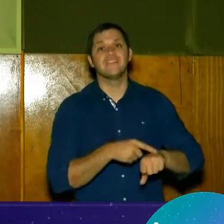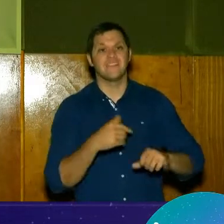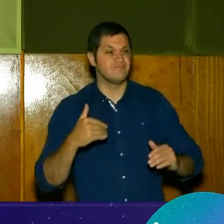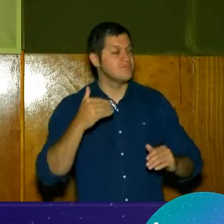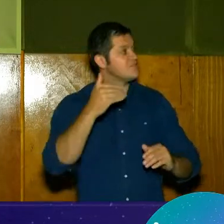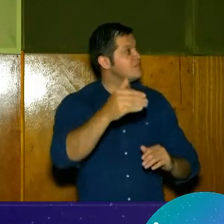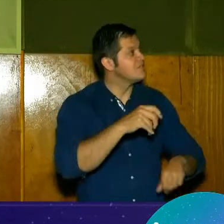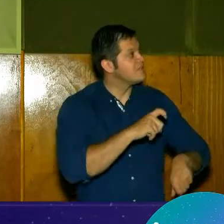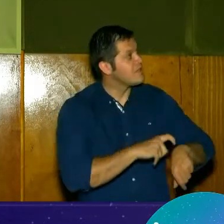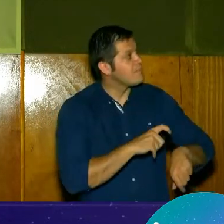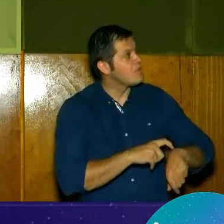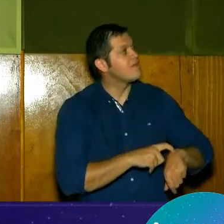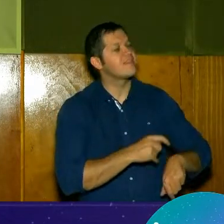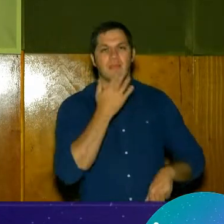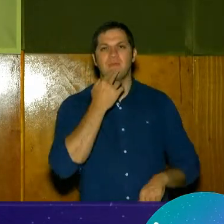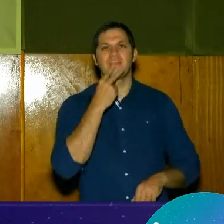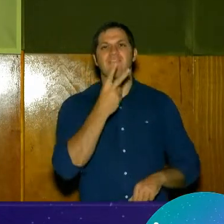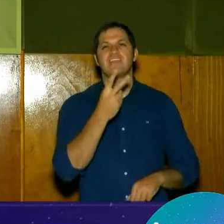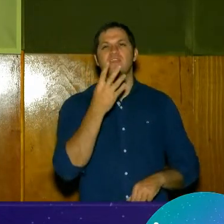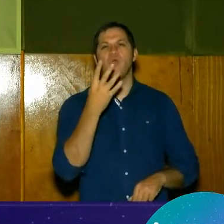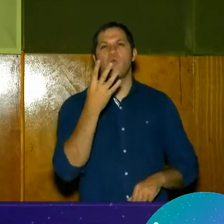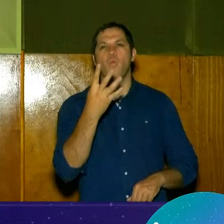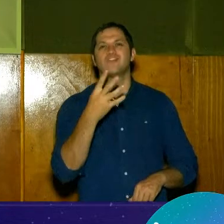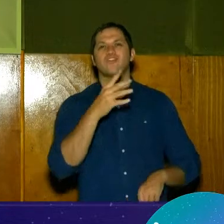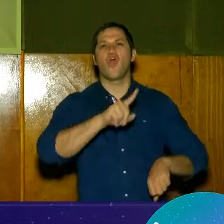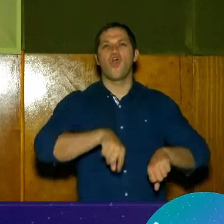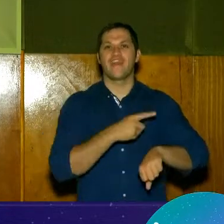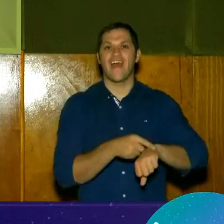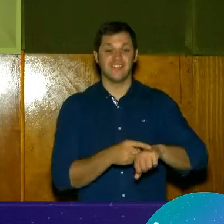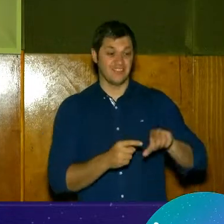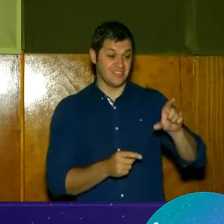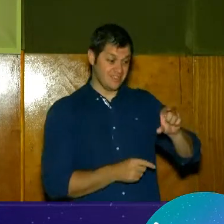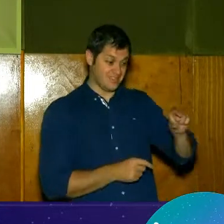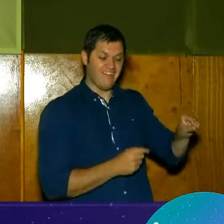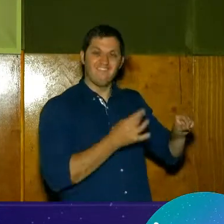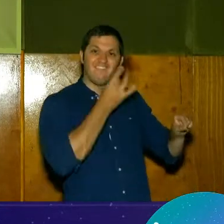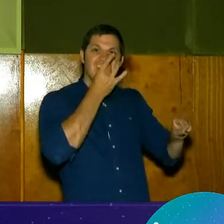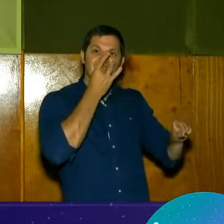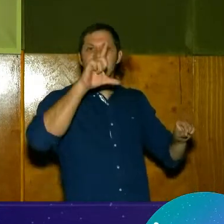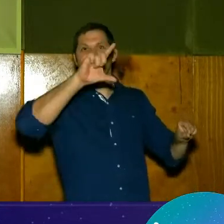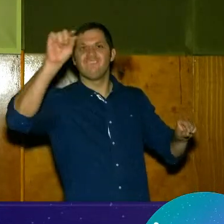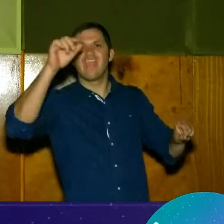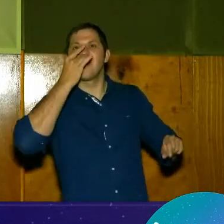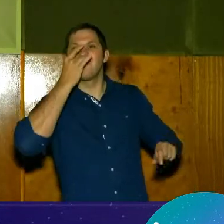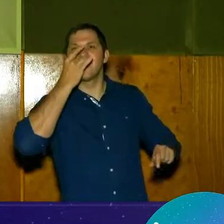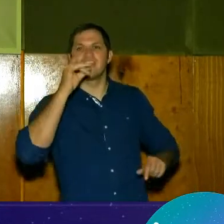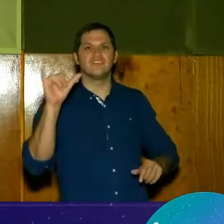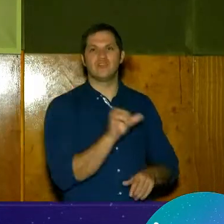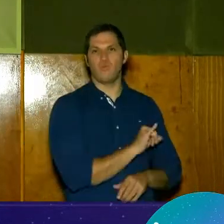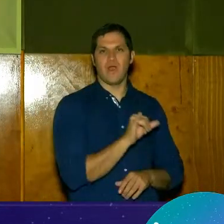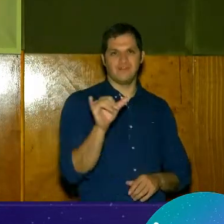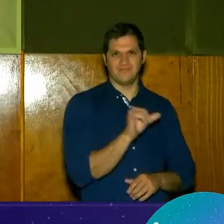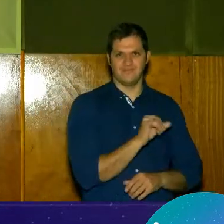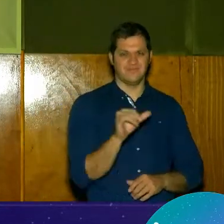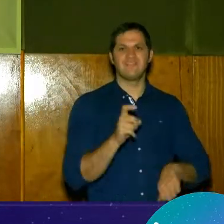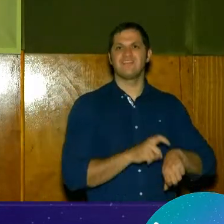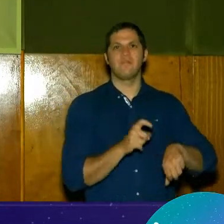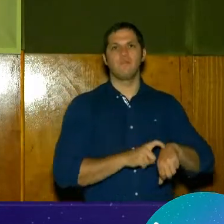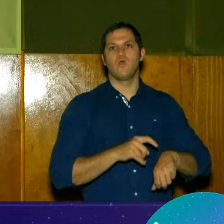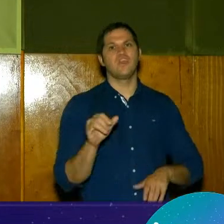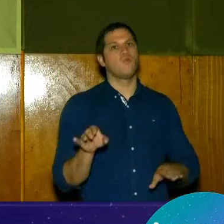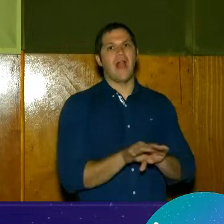24 horas por decir algo de aquí aquí se demora 24 horas también y